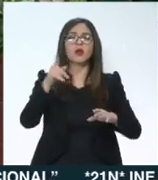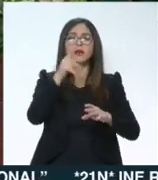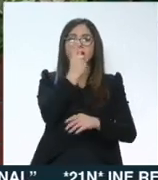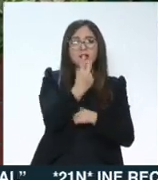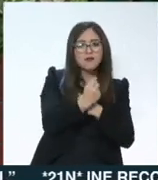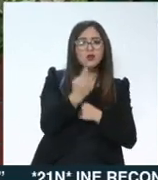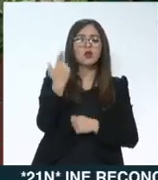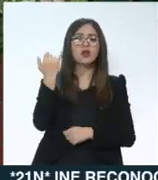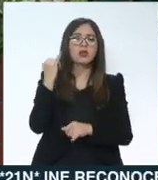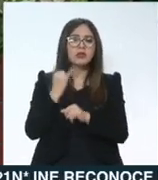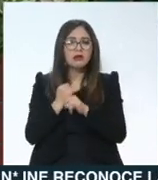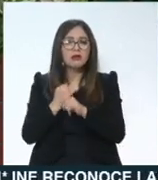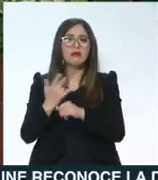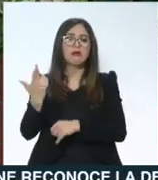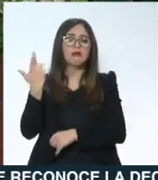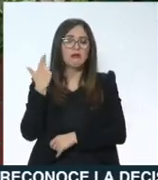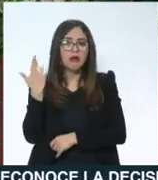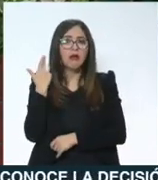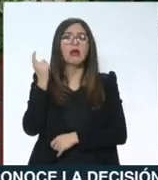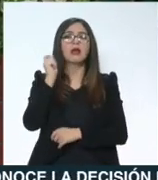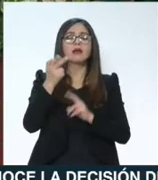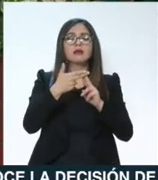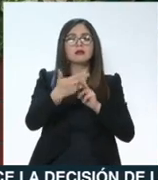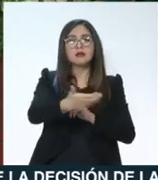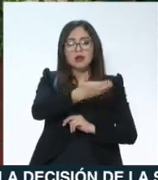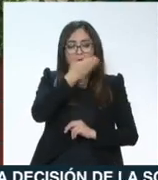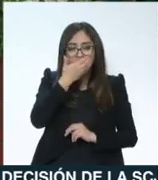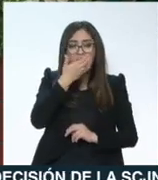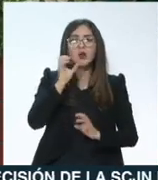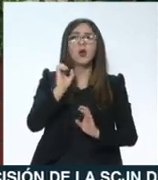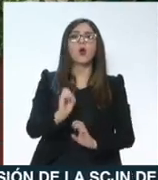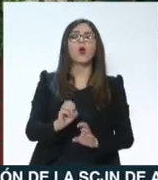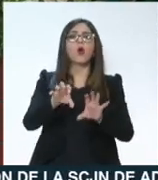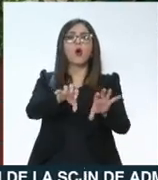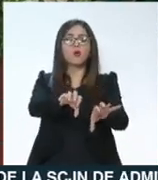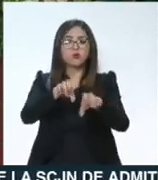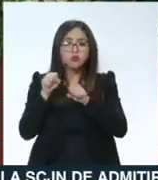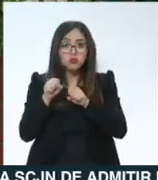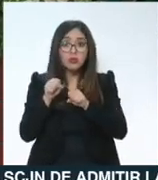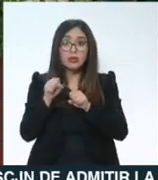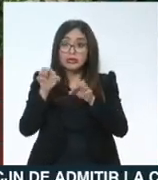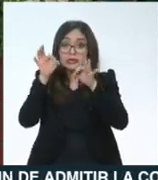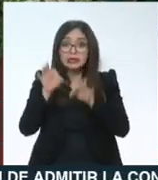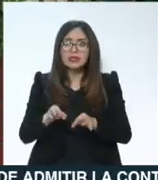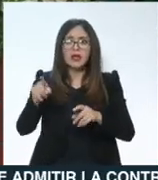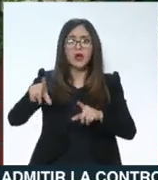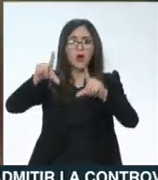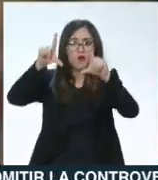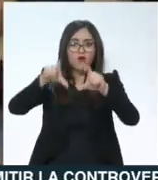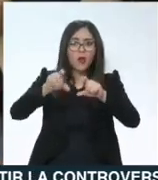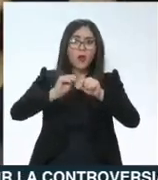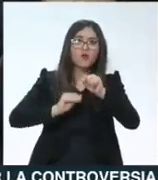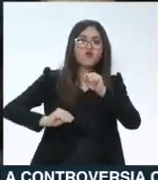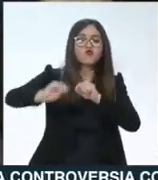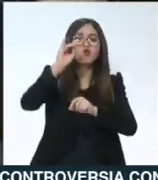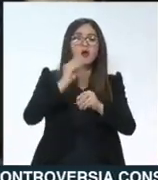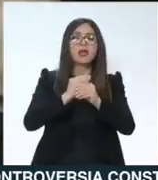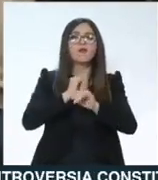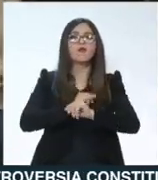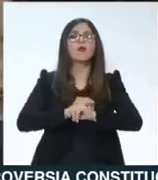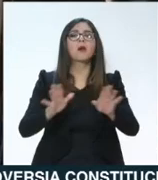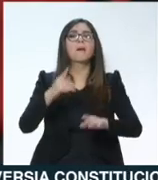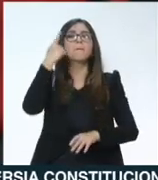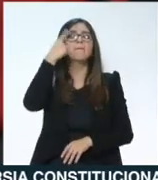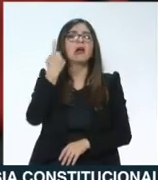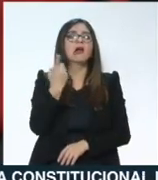ejemplo, el secuestro, de privación de la libertad. No sabemos en específico para qué pueden utilizar este tipo de contenido